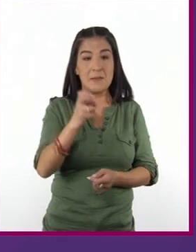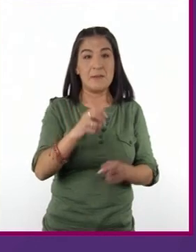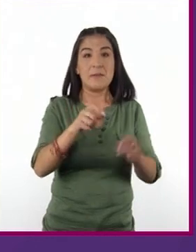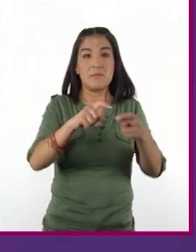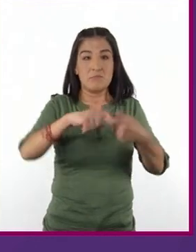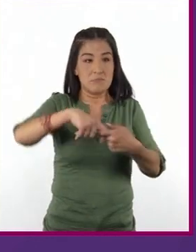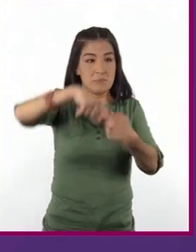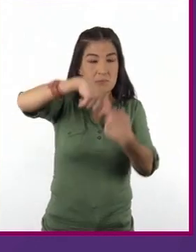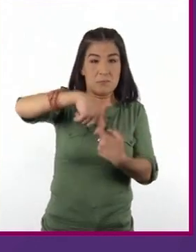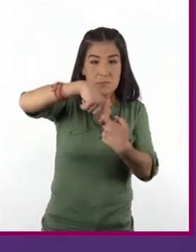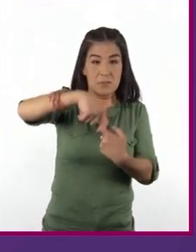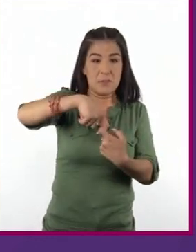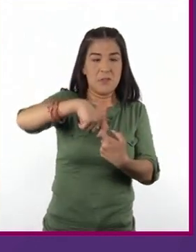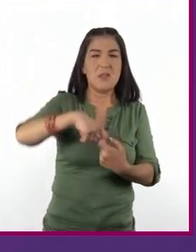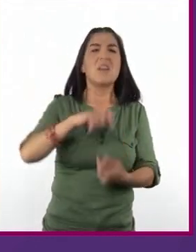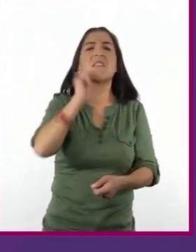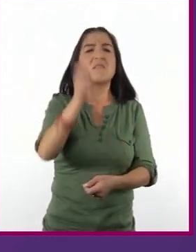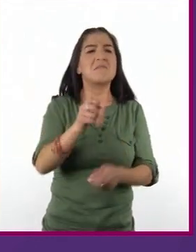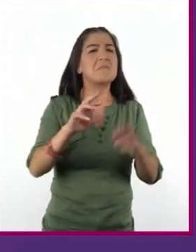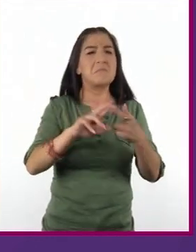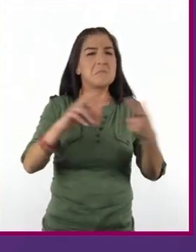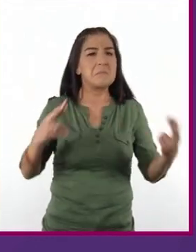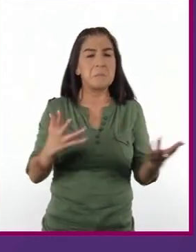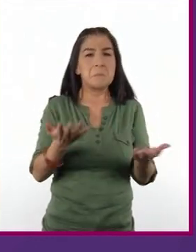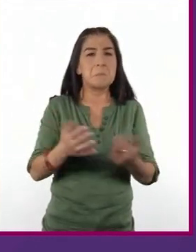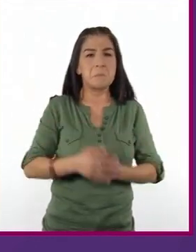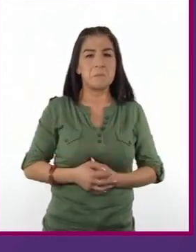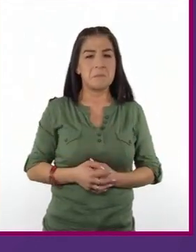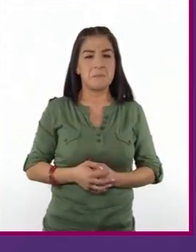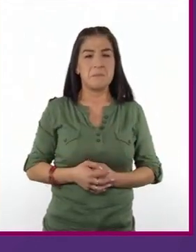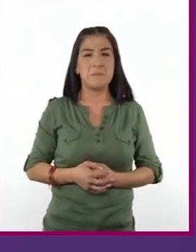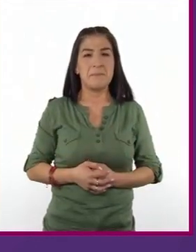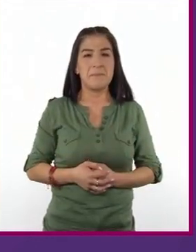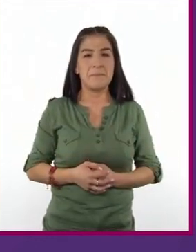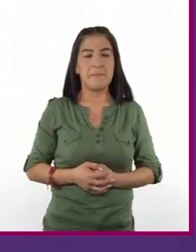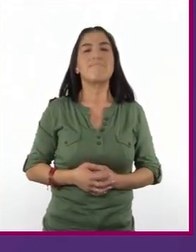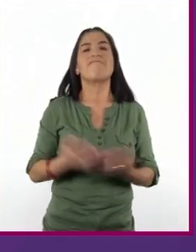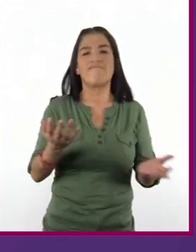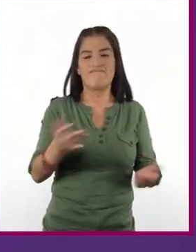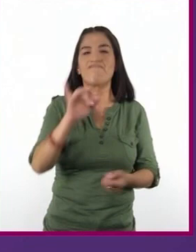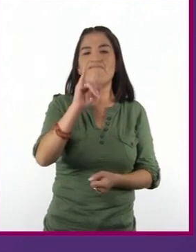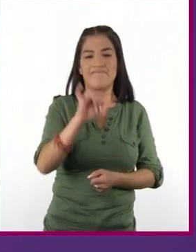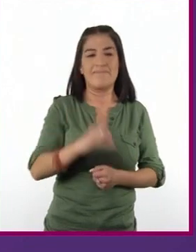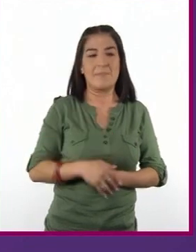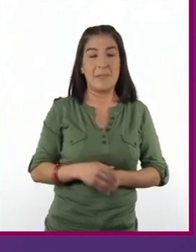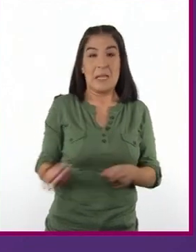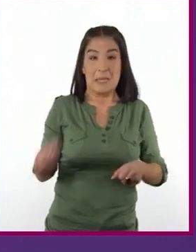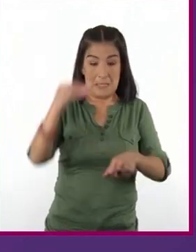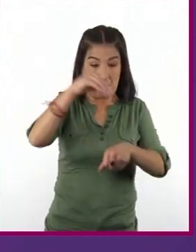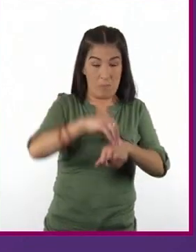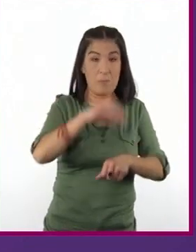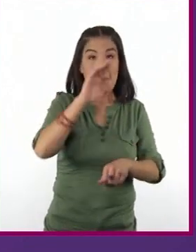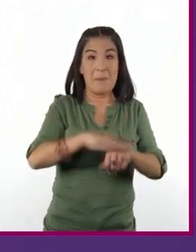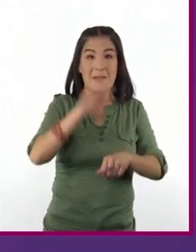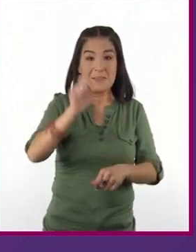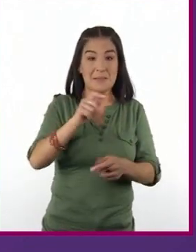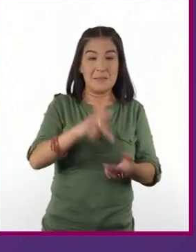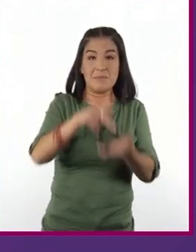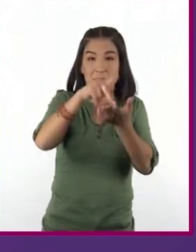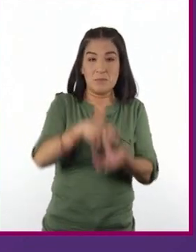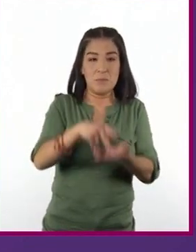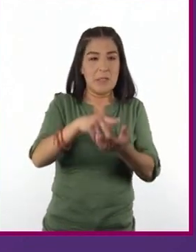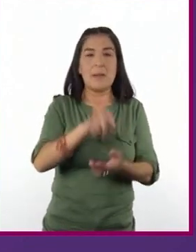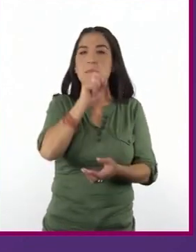resorte, ¿qué te dice esta relación? En efecto, el aumento en la longitud es igual al producto